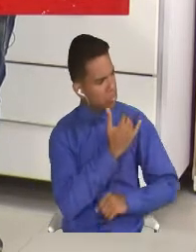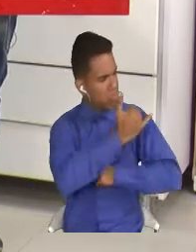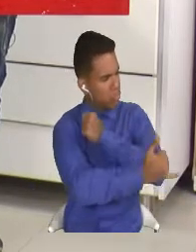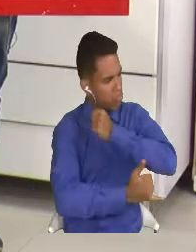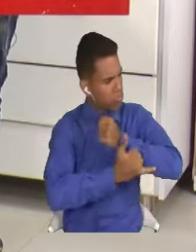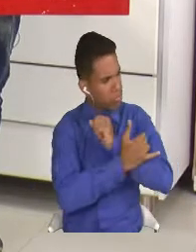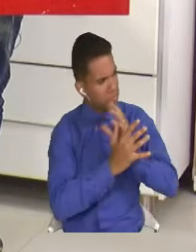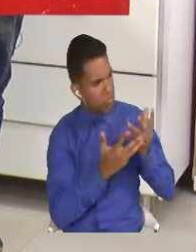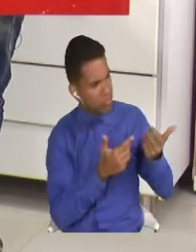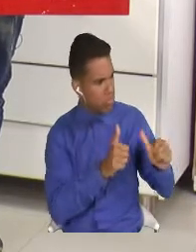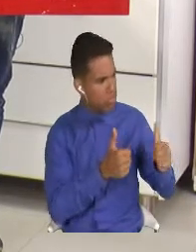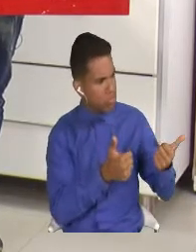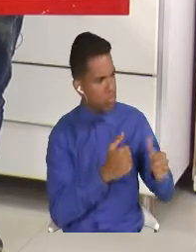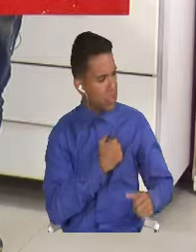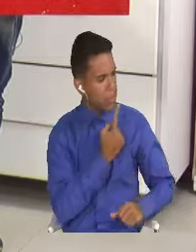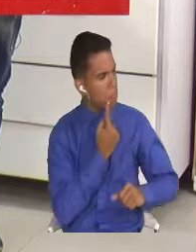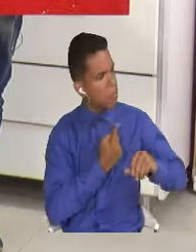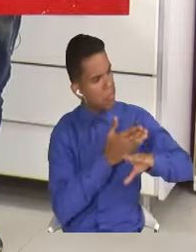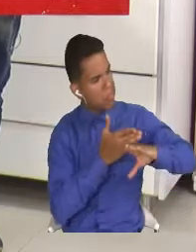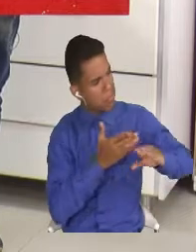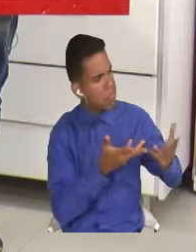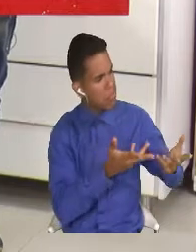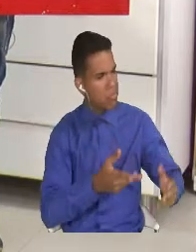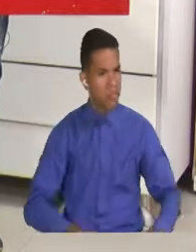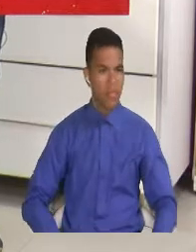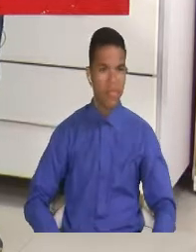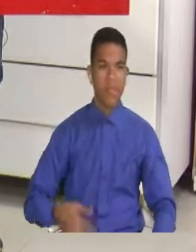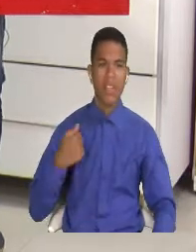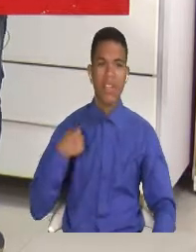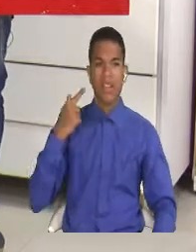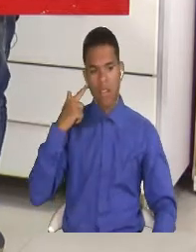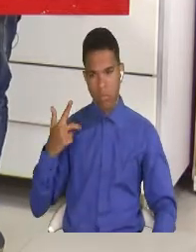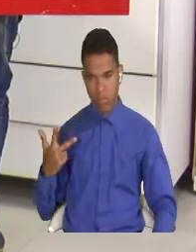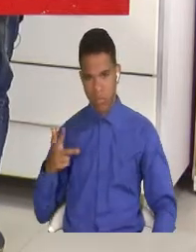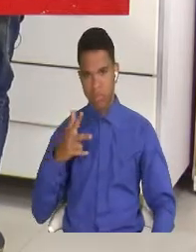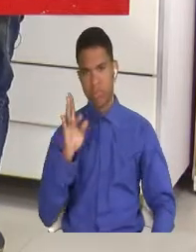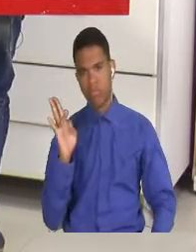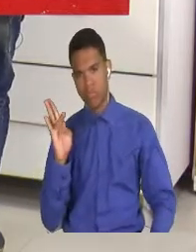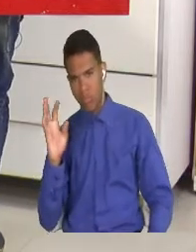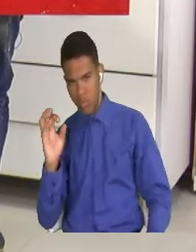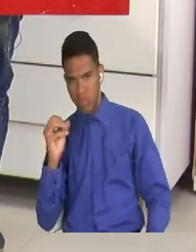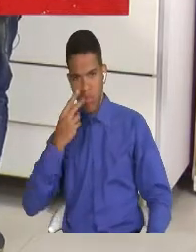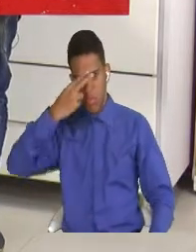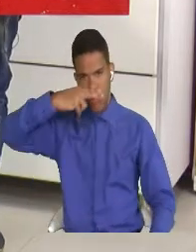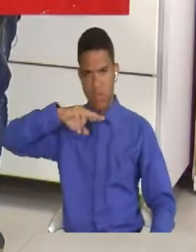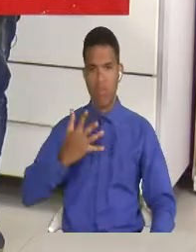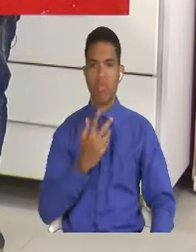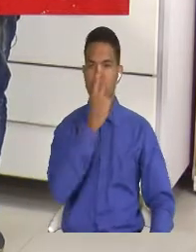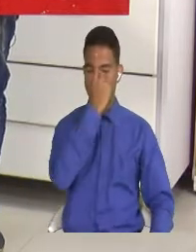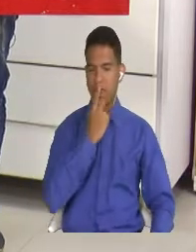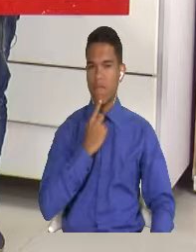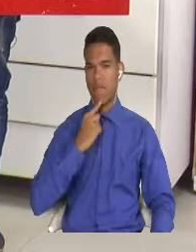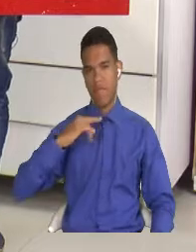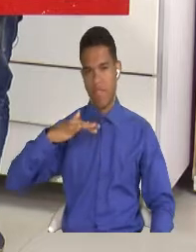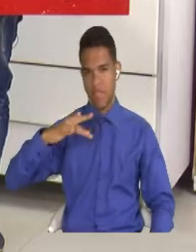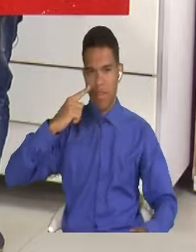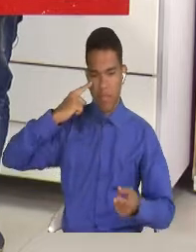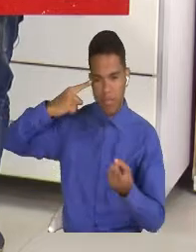cuenta. Me dejaste con la intriga. No, pero bueno, estoy echándome un viajecito con mi esposo y mi hija por la ciudad de Santa Marta. Uy, qué rico.